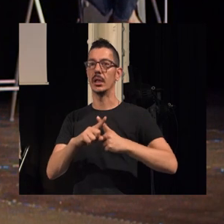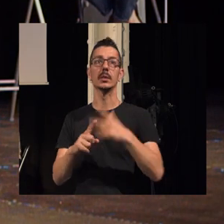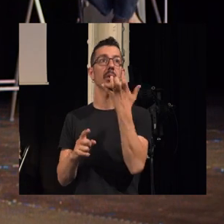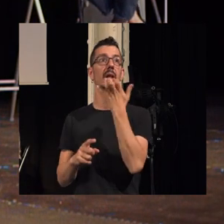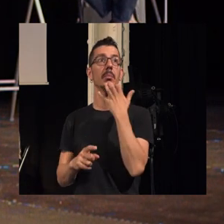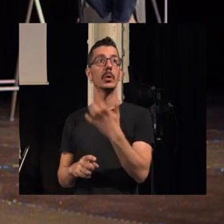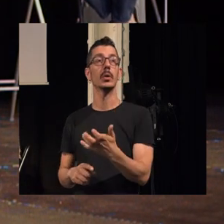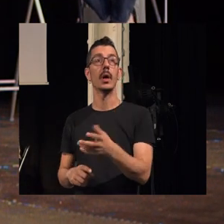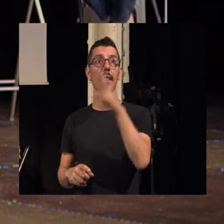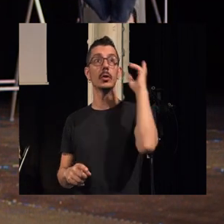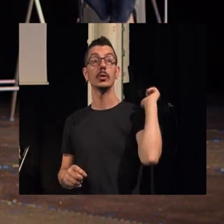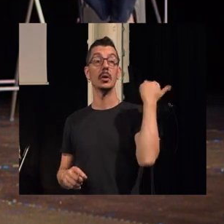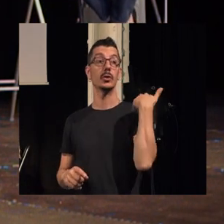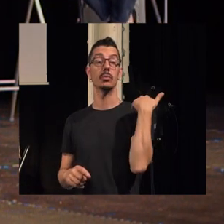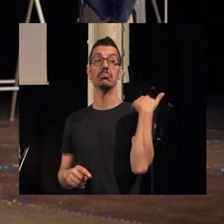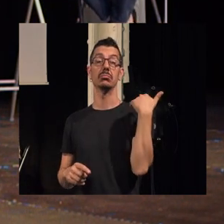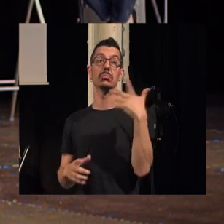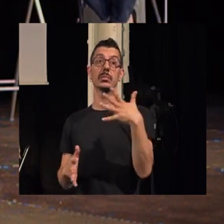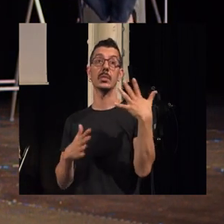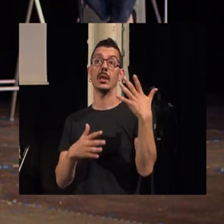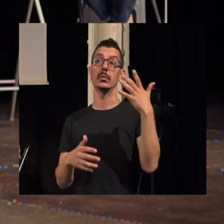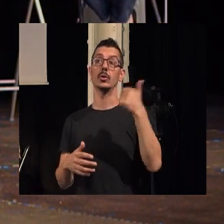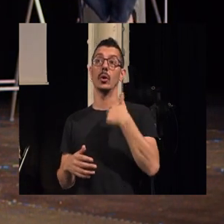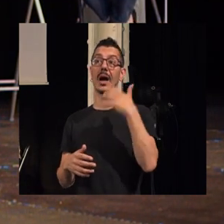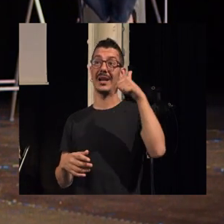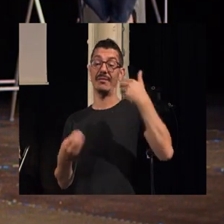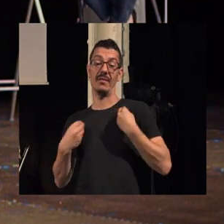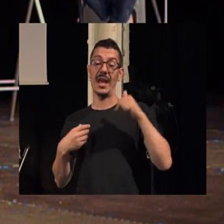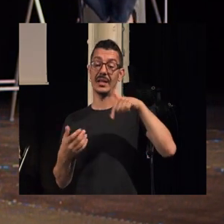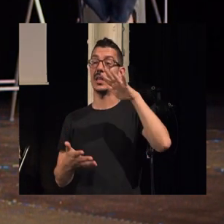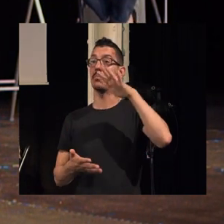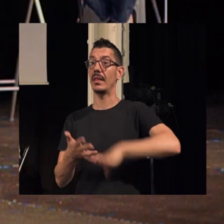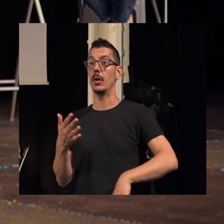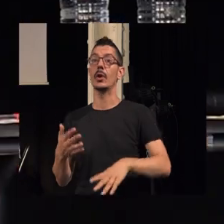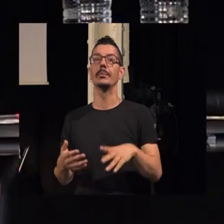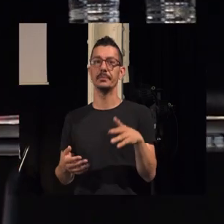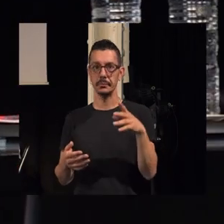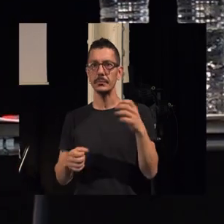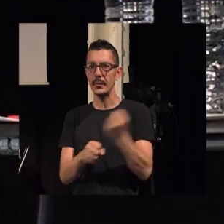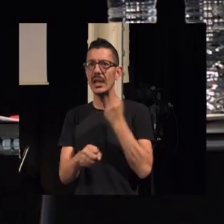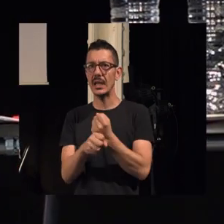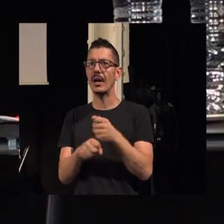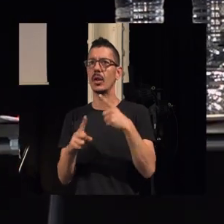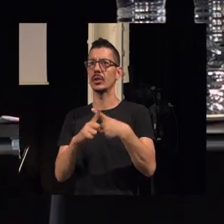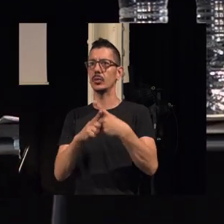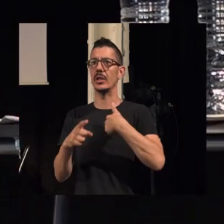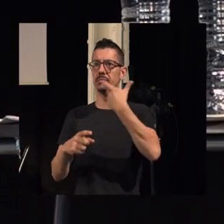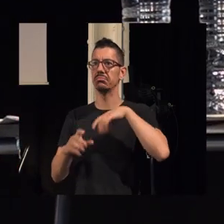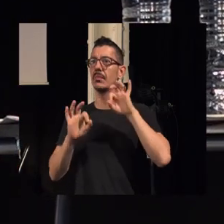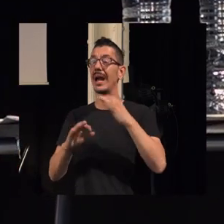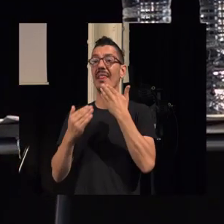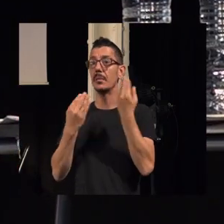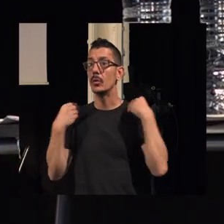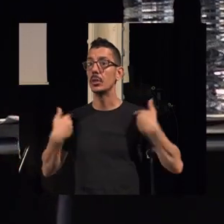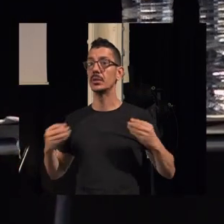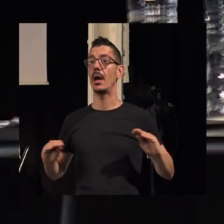vida, o tercera, me prostituí aquí en Barcelona y así sobreviví. Y tengo la felicidad de estar involucrado en eso también, como ex trabajador